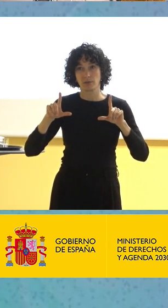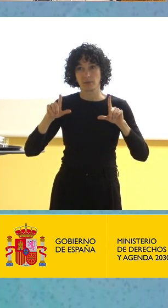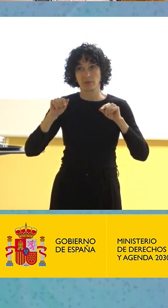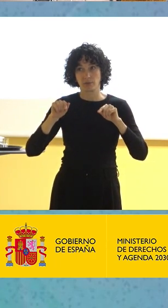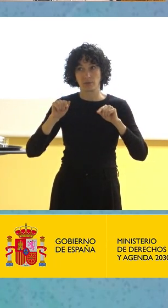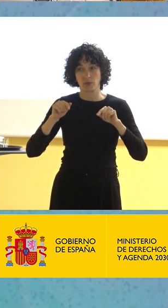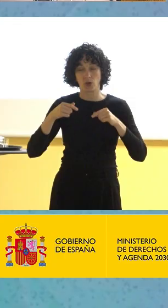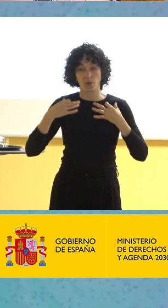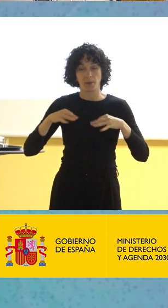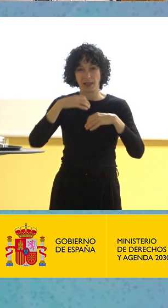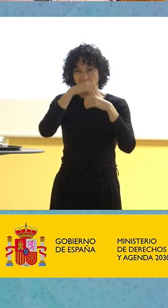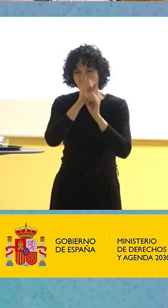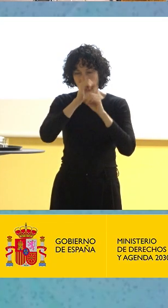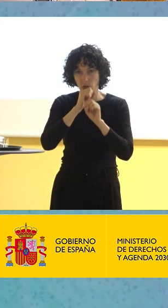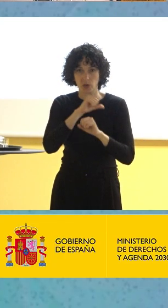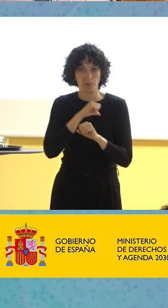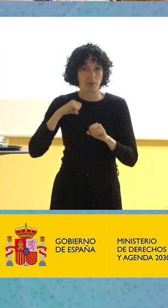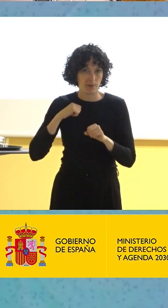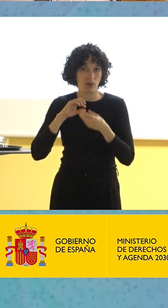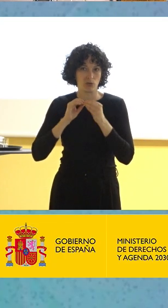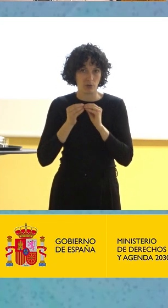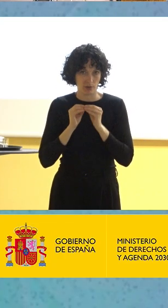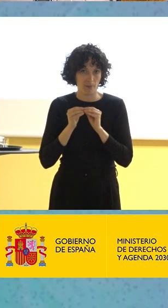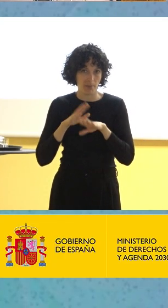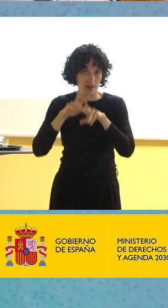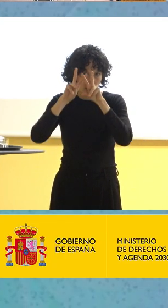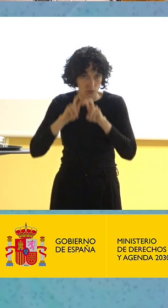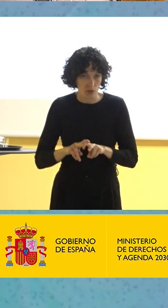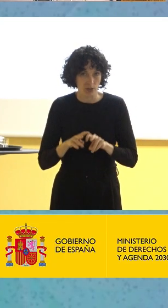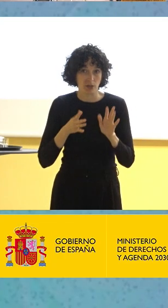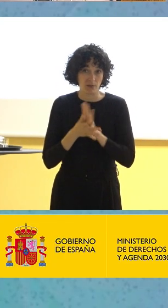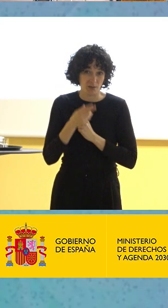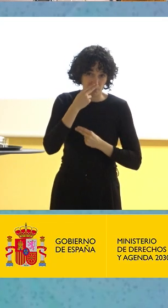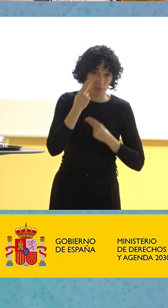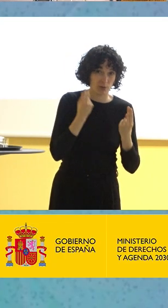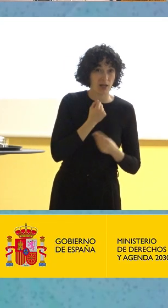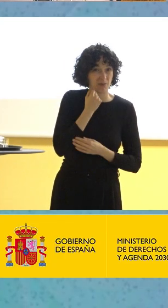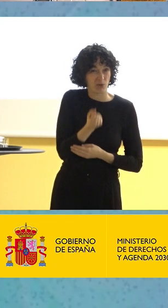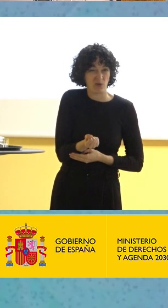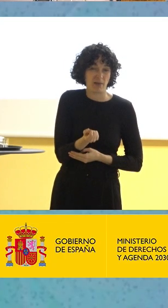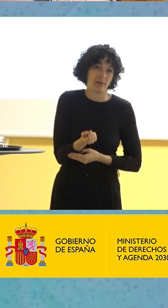laboratorios privados, ¿no? Entonces encontramos que no hay tanto impulso por la parte pública.